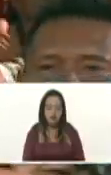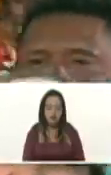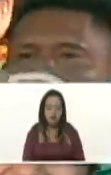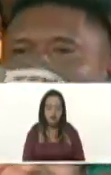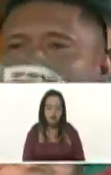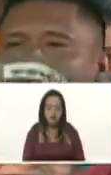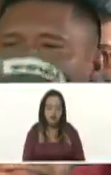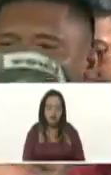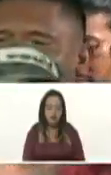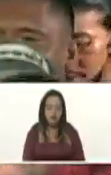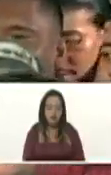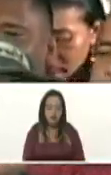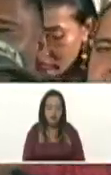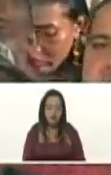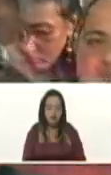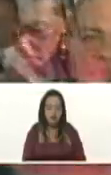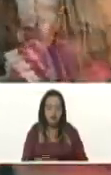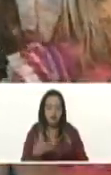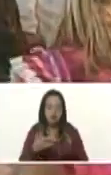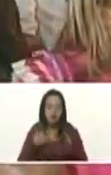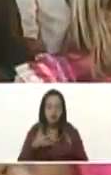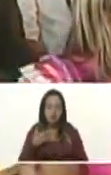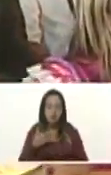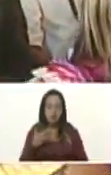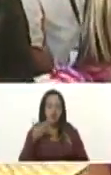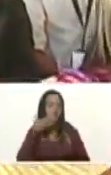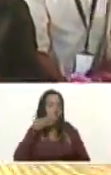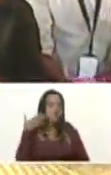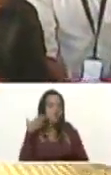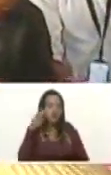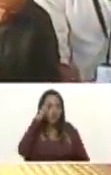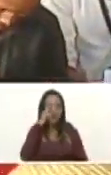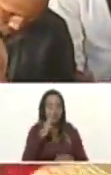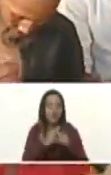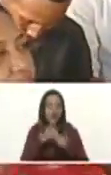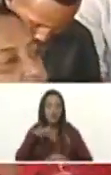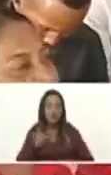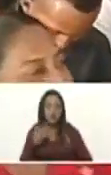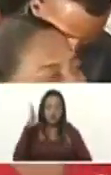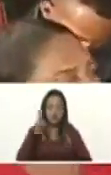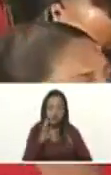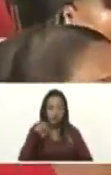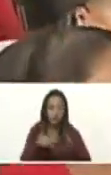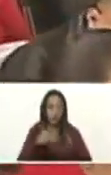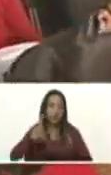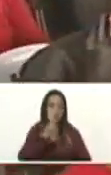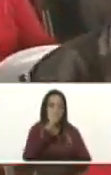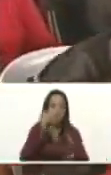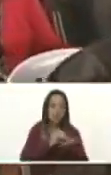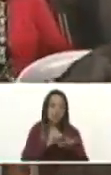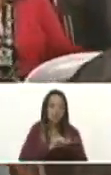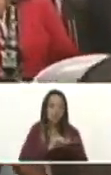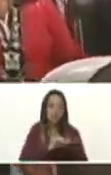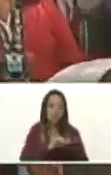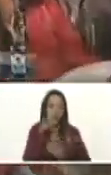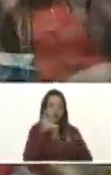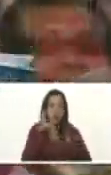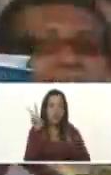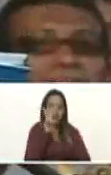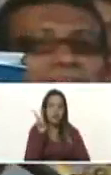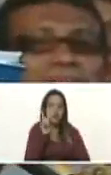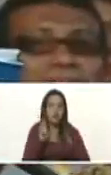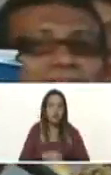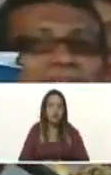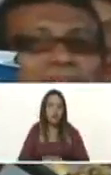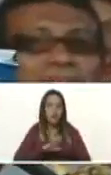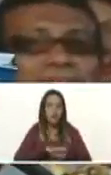Me siento orgullosa y honrada de pisar por primera vez la República Bolivariana, ya que